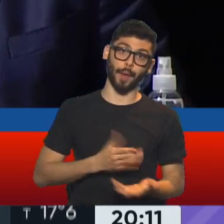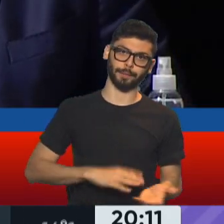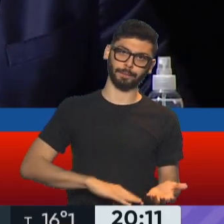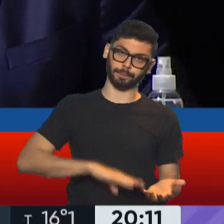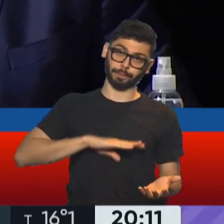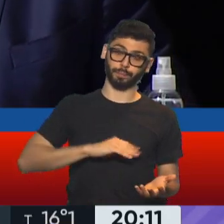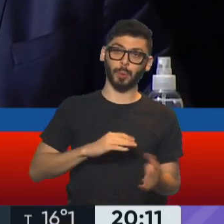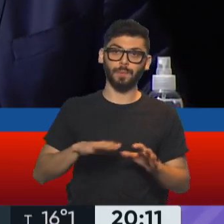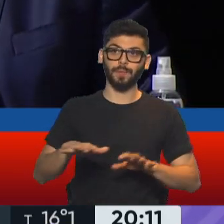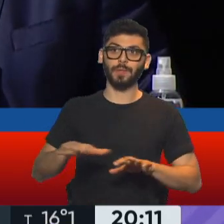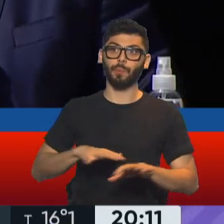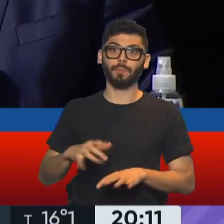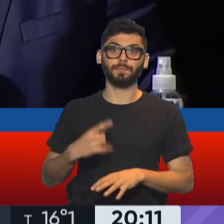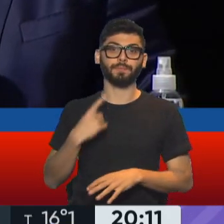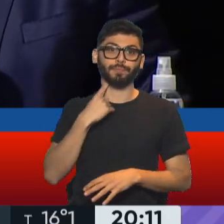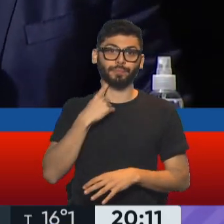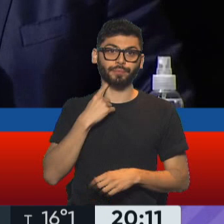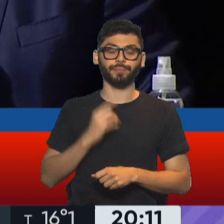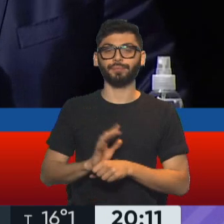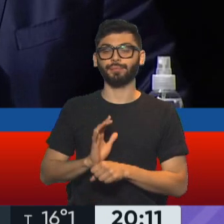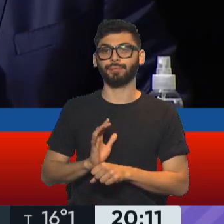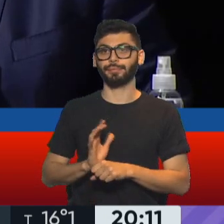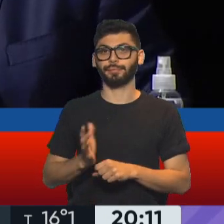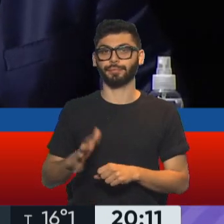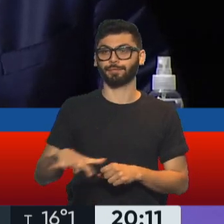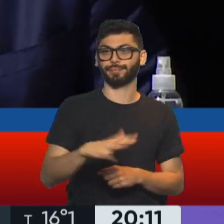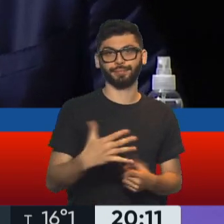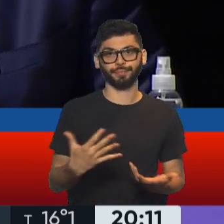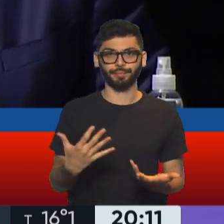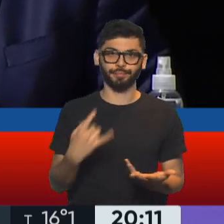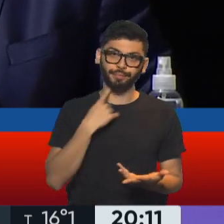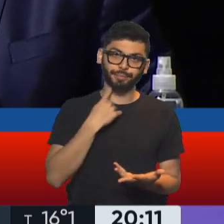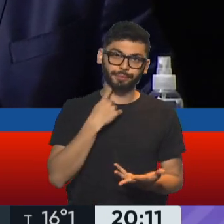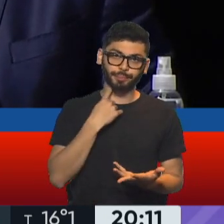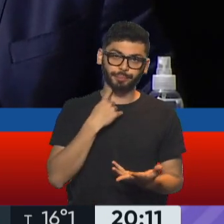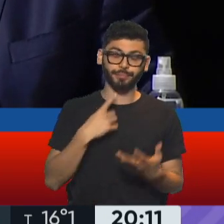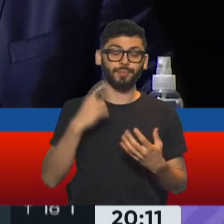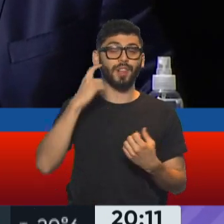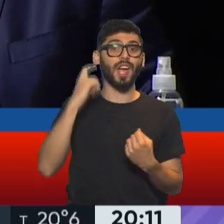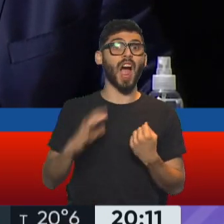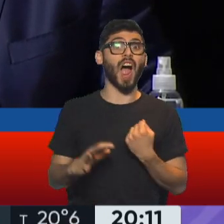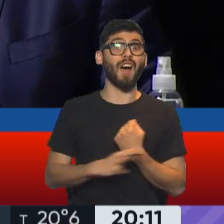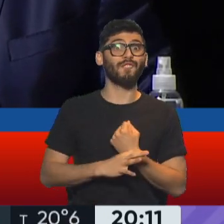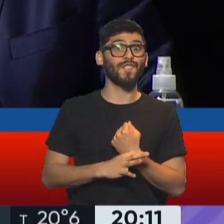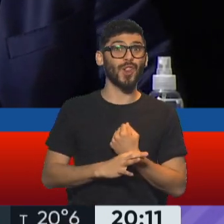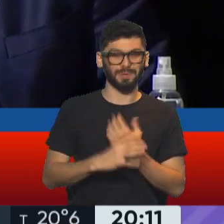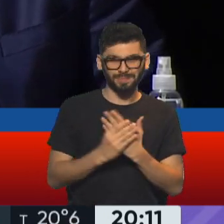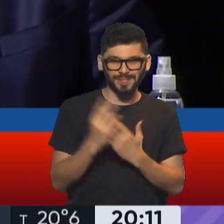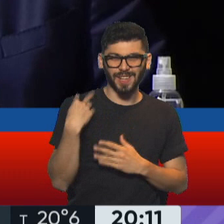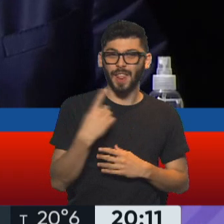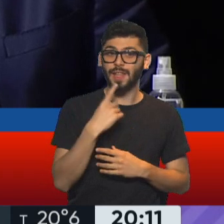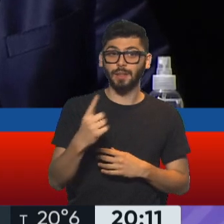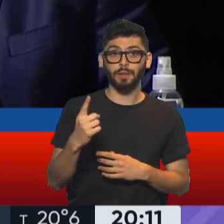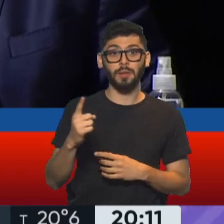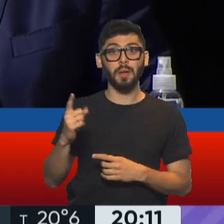inesperado que, digamos, los afectó. Cuando el jefe de gabinete, Santiago Cafiero, dice el presidente no